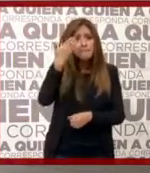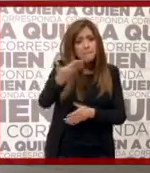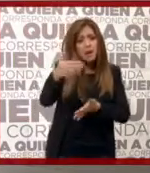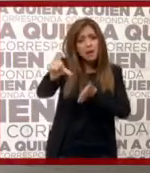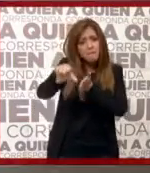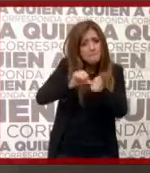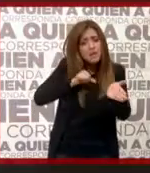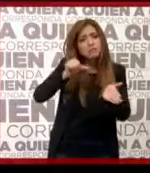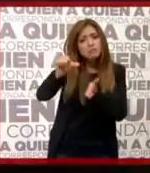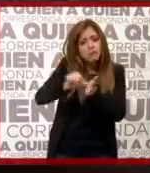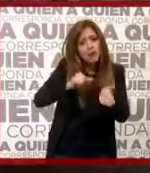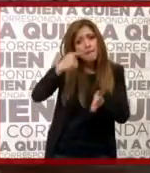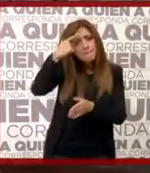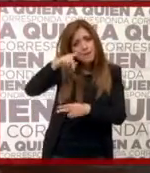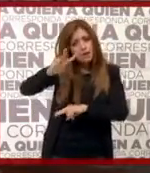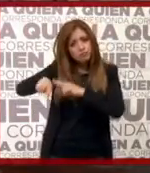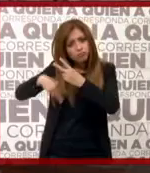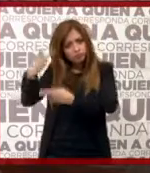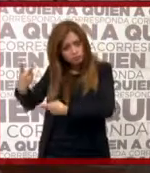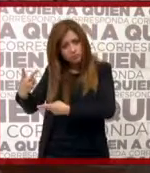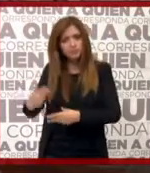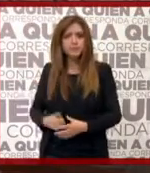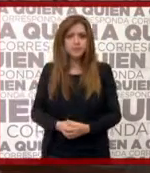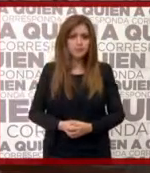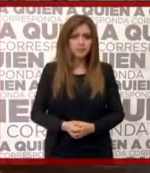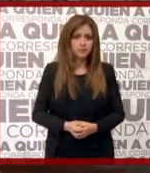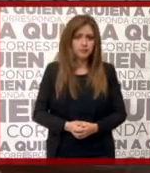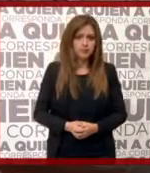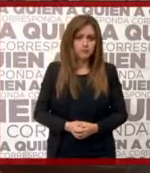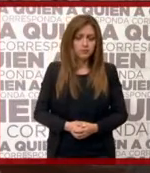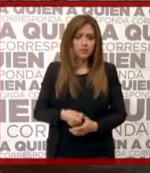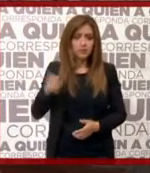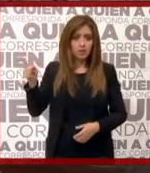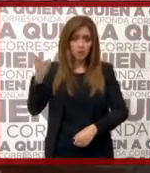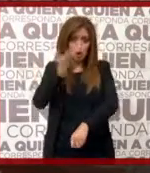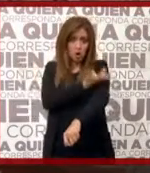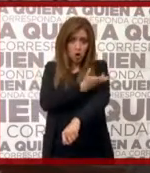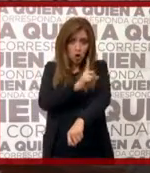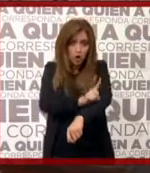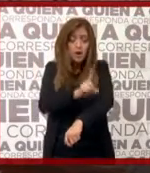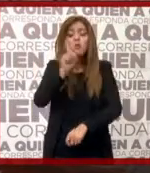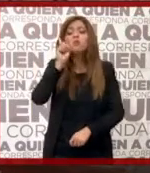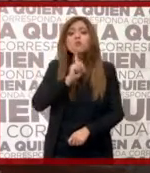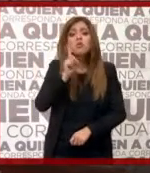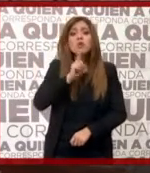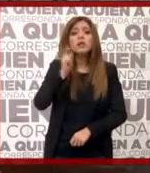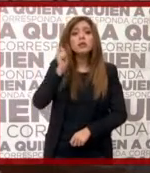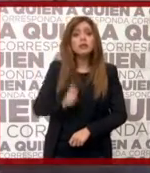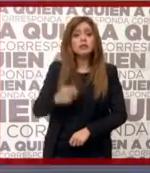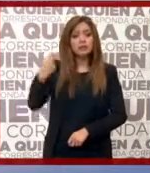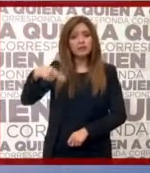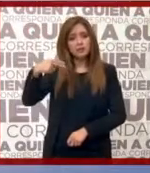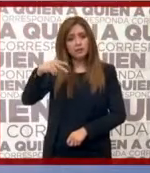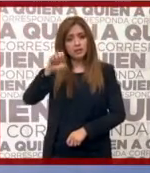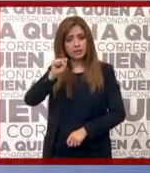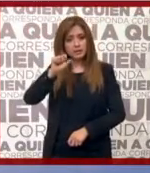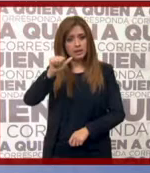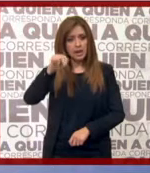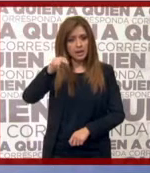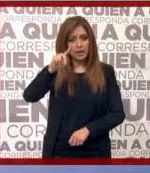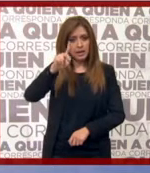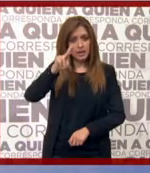poder seguir acudiendo. La coordinadora del Centro de Desarrollo Comunitario Cafetales, en este momento es la señorita Sandra